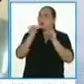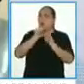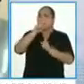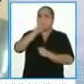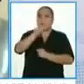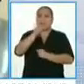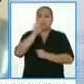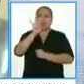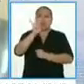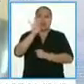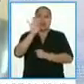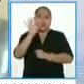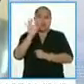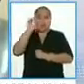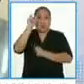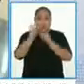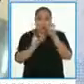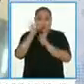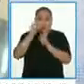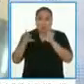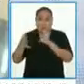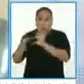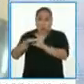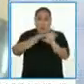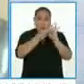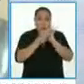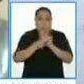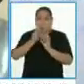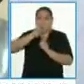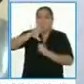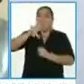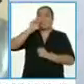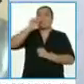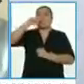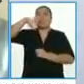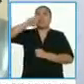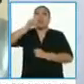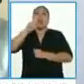personas, va de la mano a lo que reporta el SINADEF.